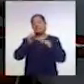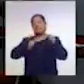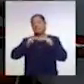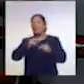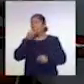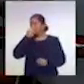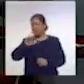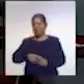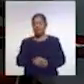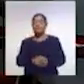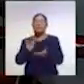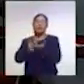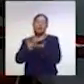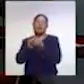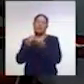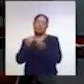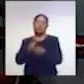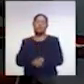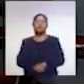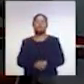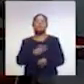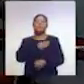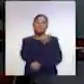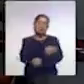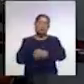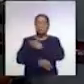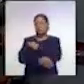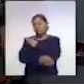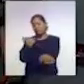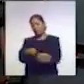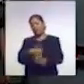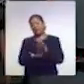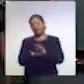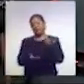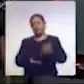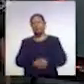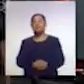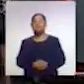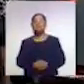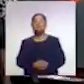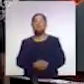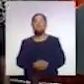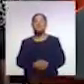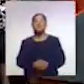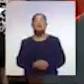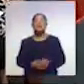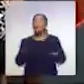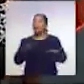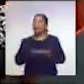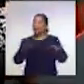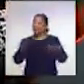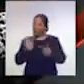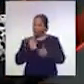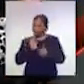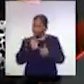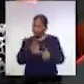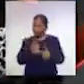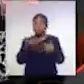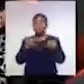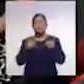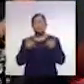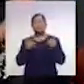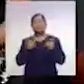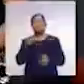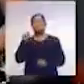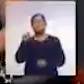Muchísimas gracias. Gracias a ustedes, muy amables. Gracias. Buenas tardes. Buenas tardes. Y nosotros ahora le damos a conocer que, los jóvenes